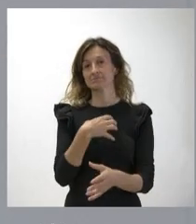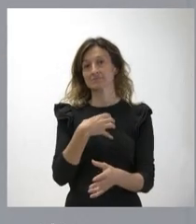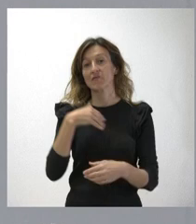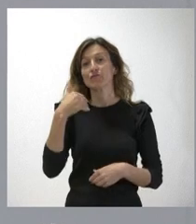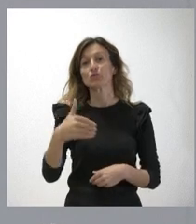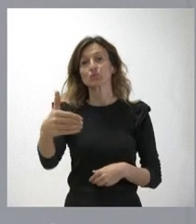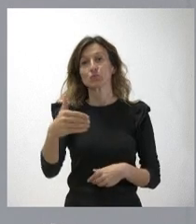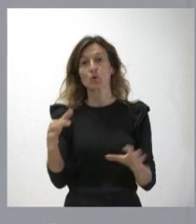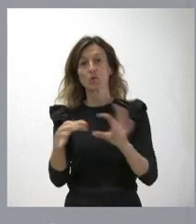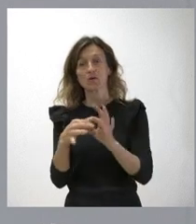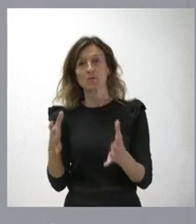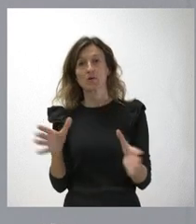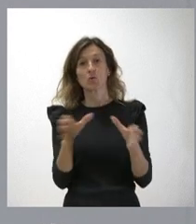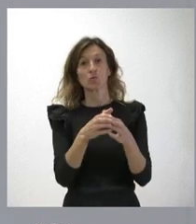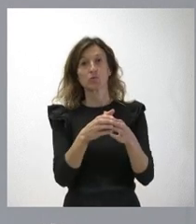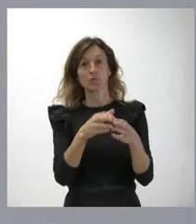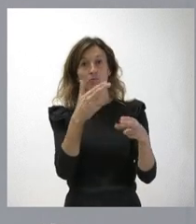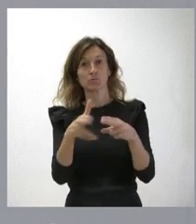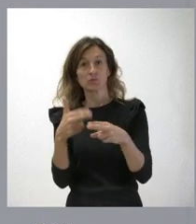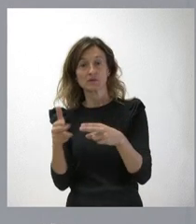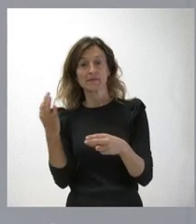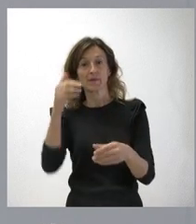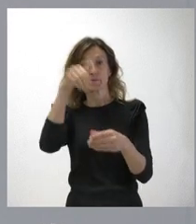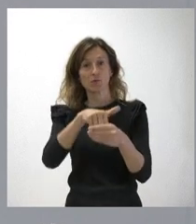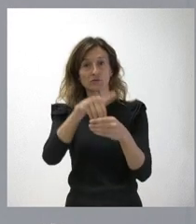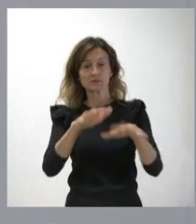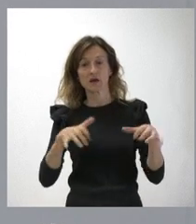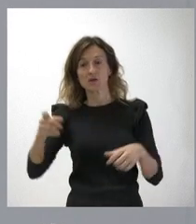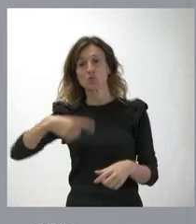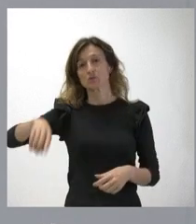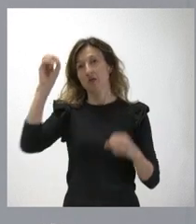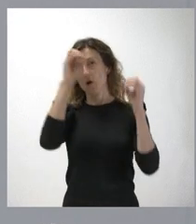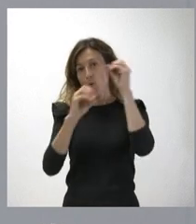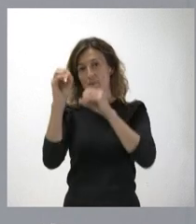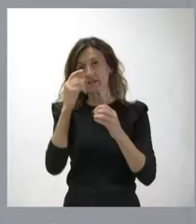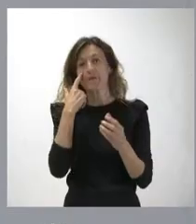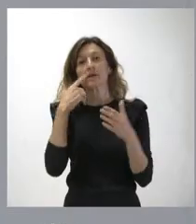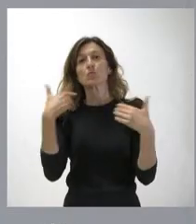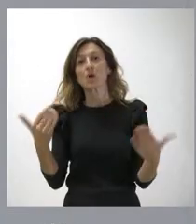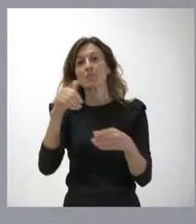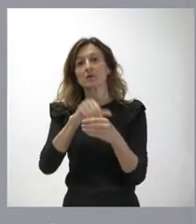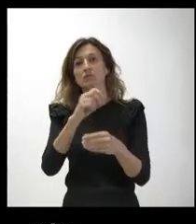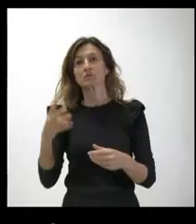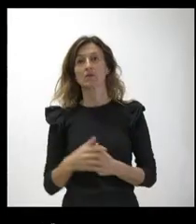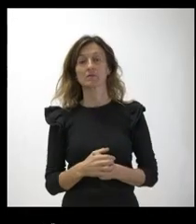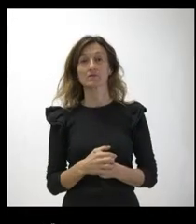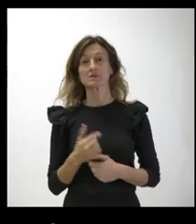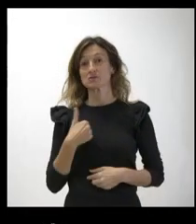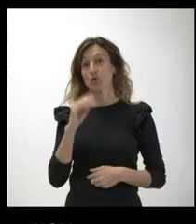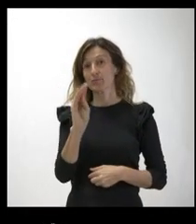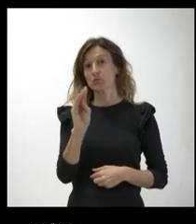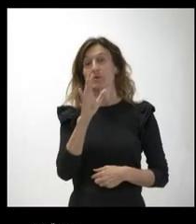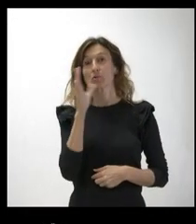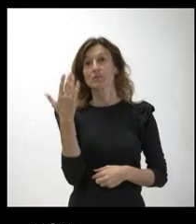futuro pero los grupos parlamentarios pues votarán Y ustedes juzgarán cuáles son votaciones sí se lo preguntaba porque por ejemplo en el